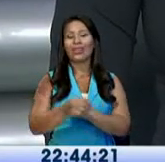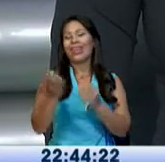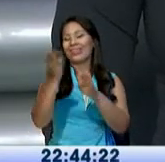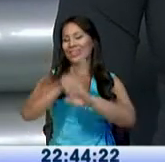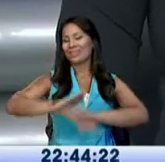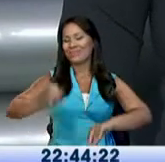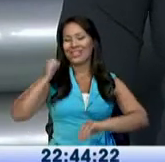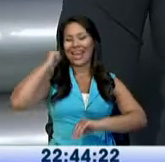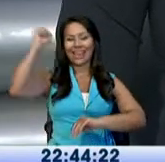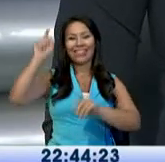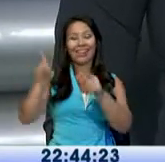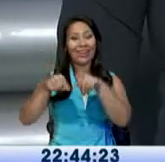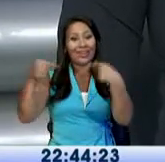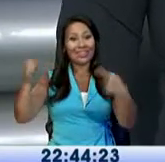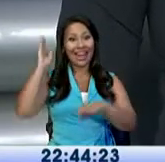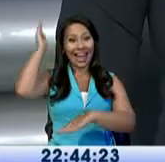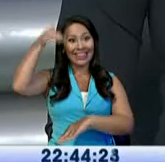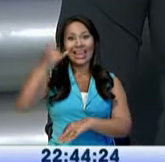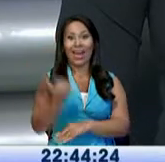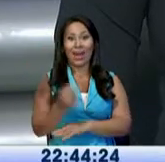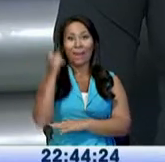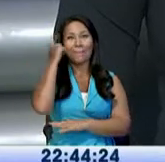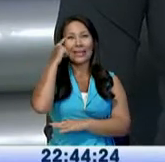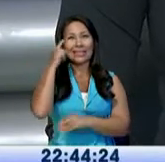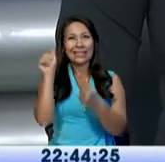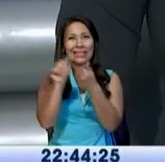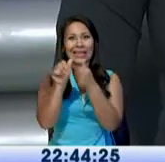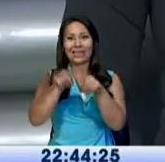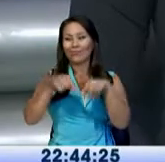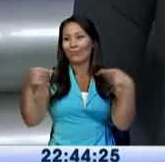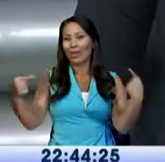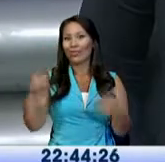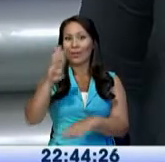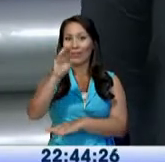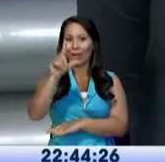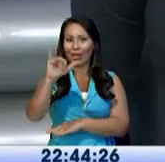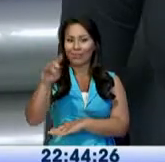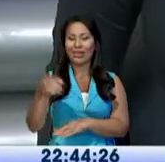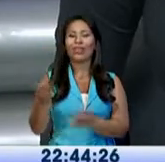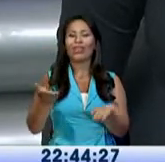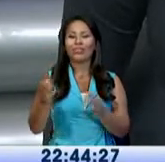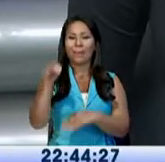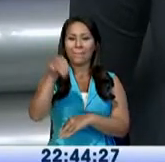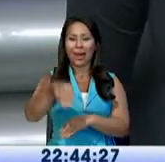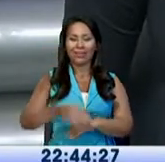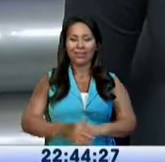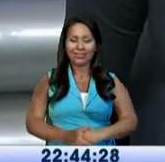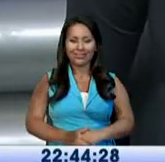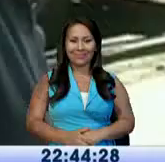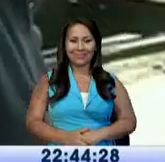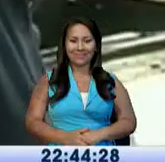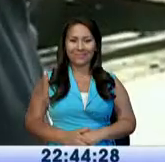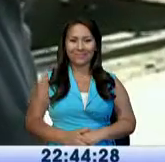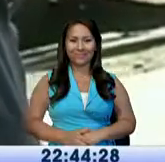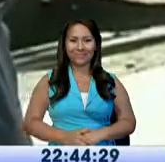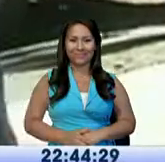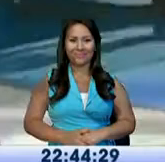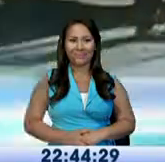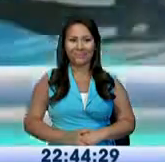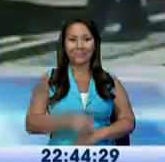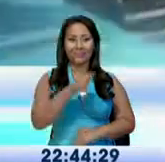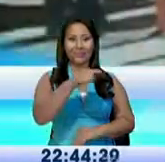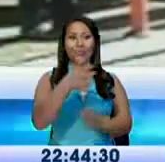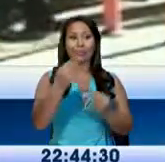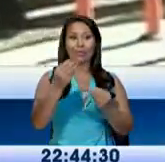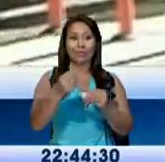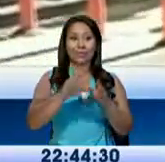ante Argentina y ahora ya piensan en el partido contra Bolivia el próximo martes en el Estadio Olímpico Atahualpa. El inusual